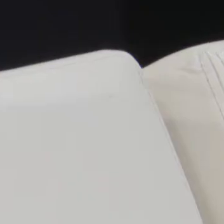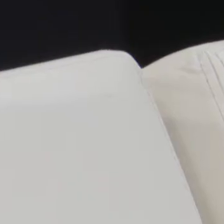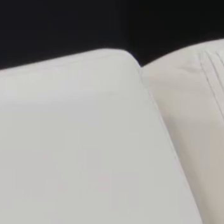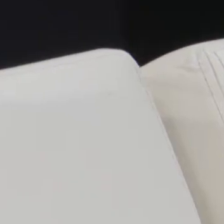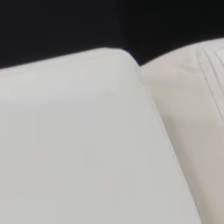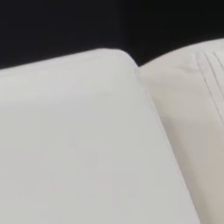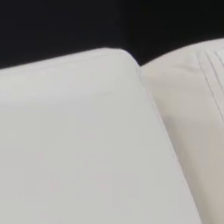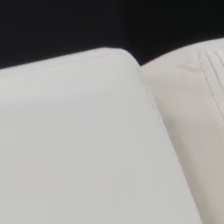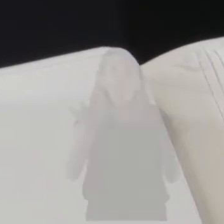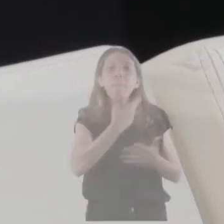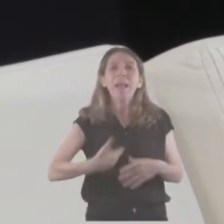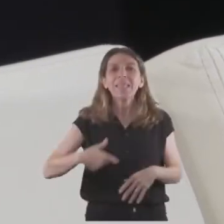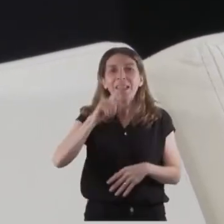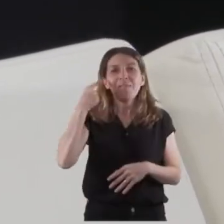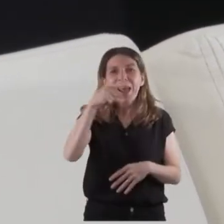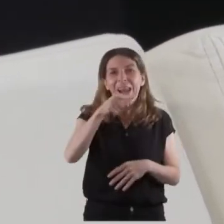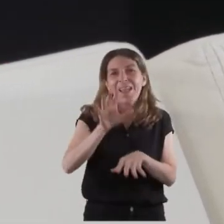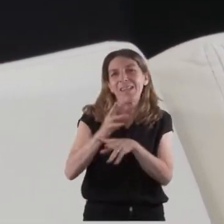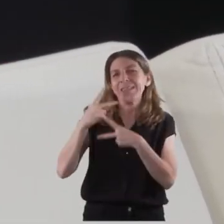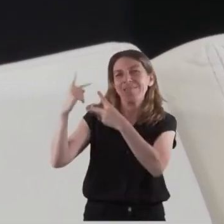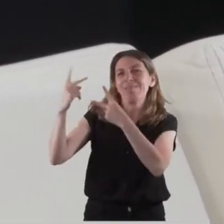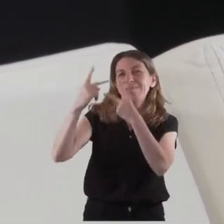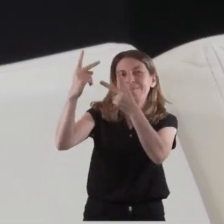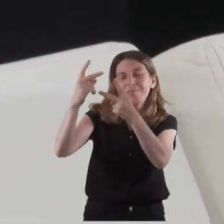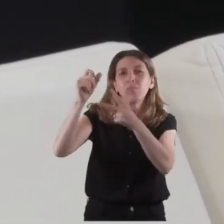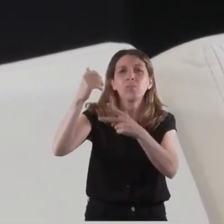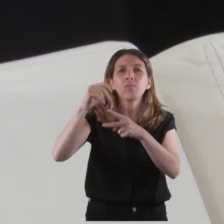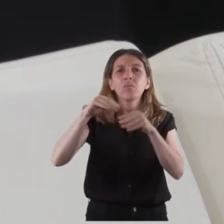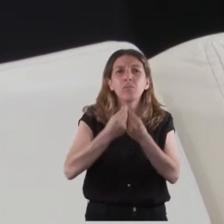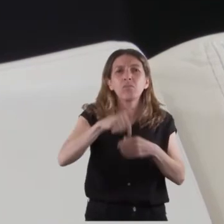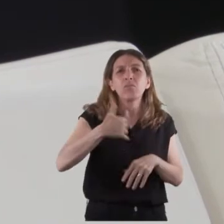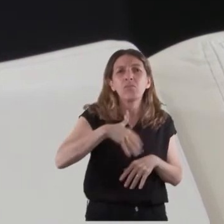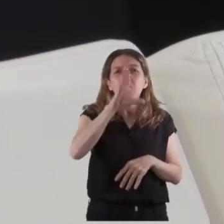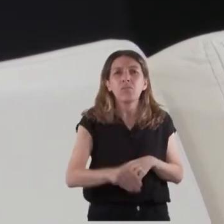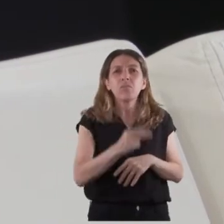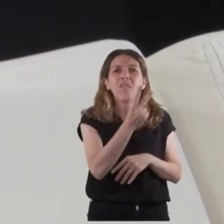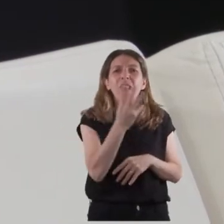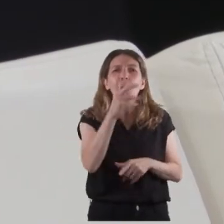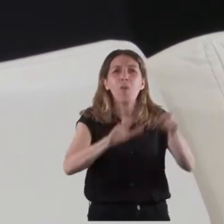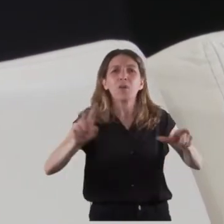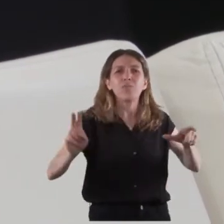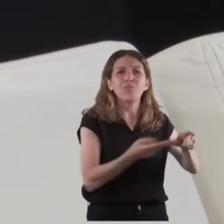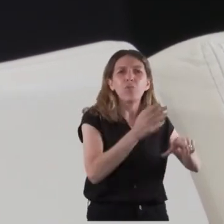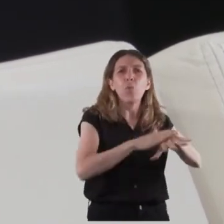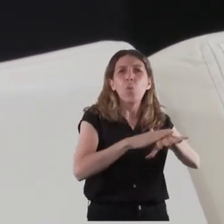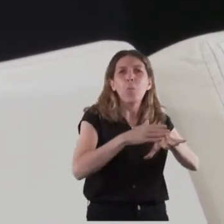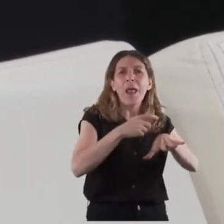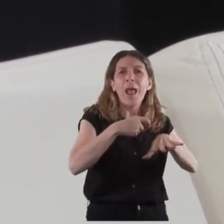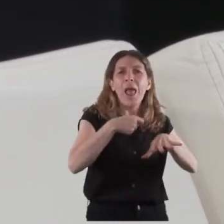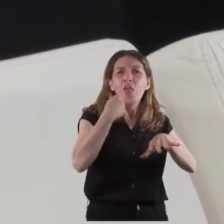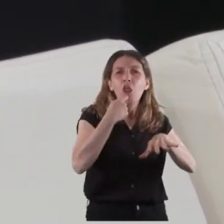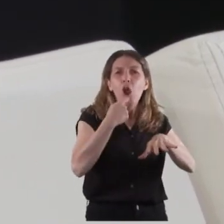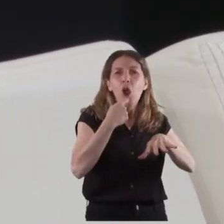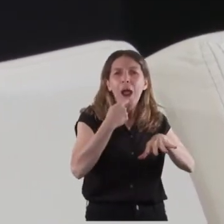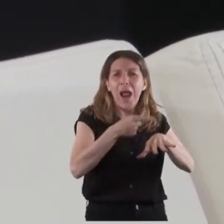el presidente alberto fernández estuvo de gira hubo 24 muertes en el país por el consumo de cocaína adulterada quería preguntarle